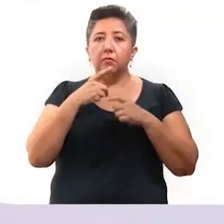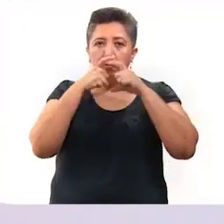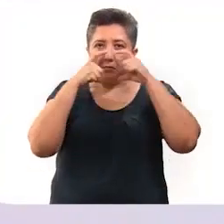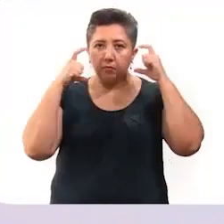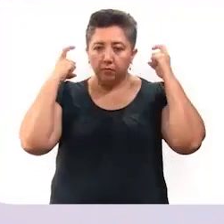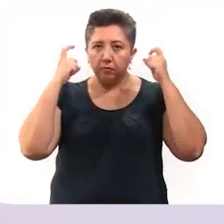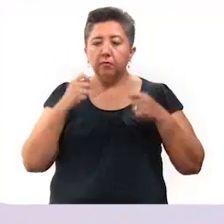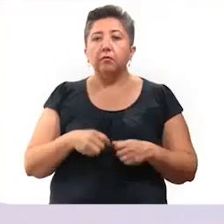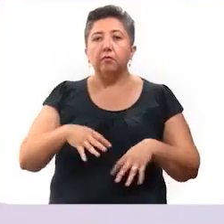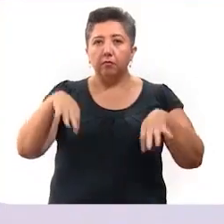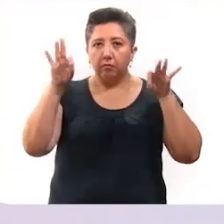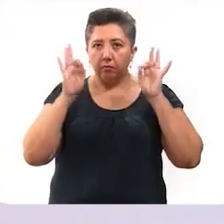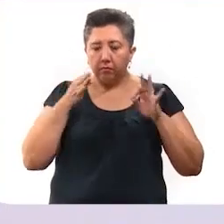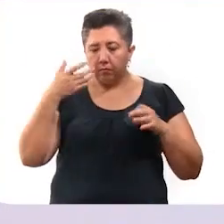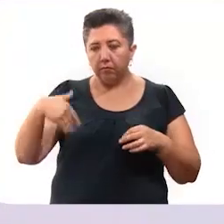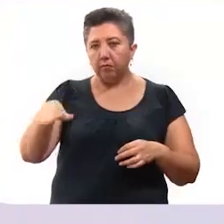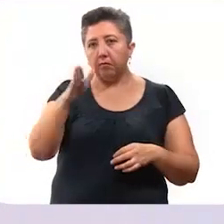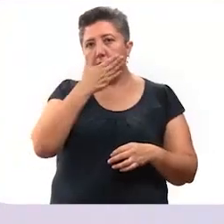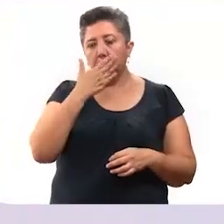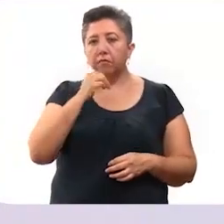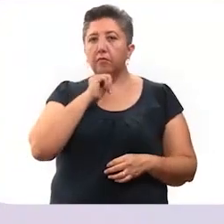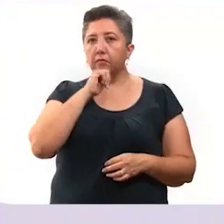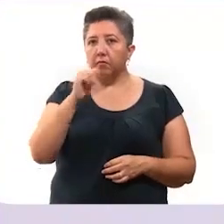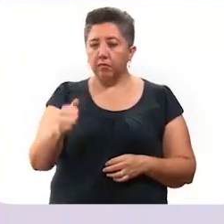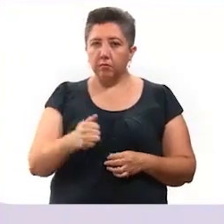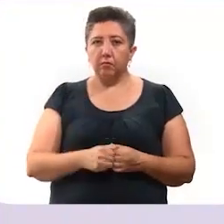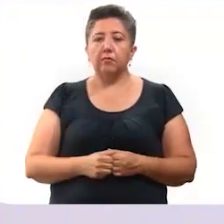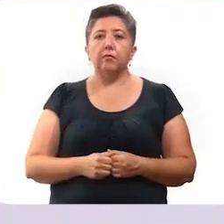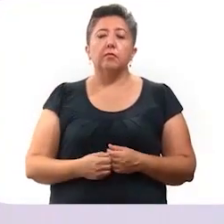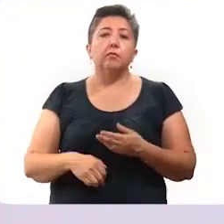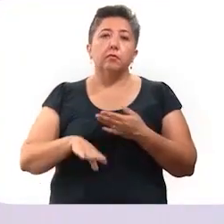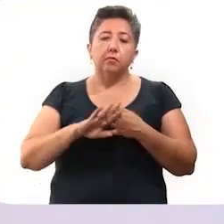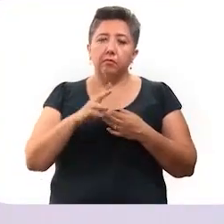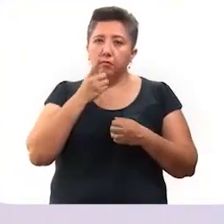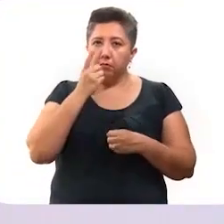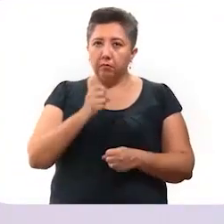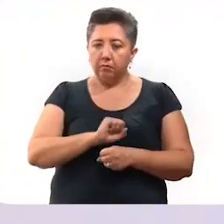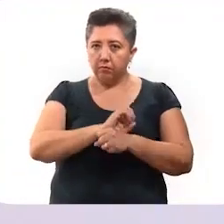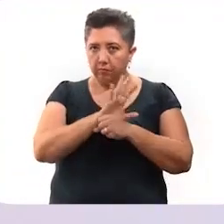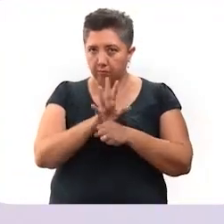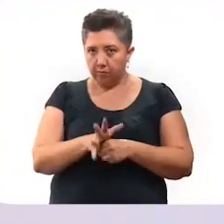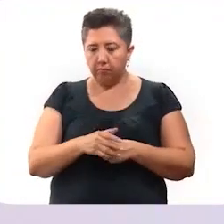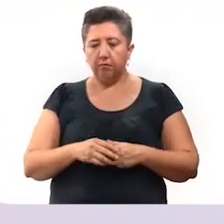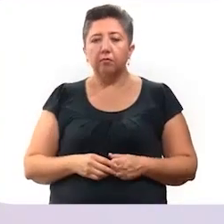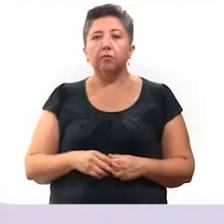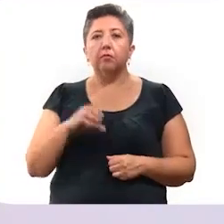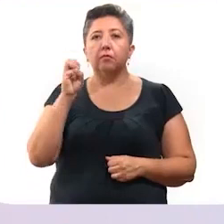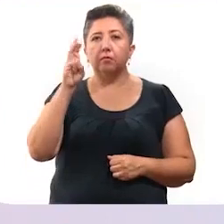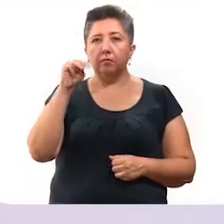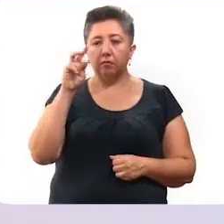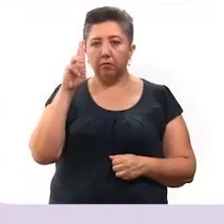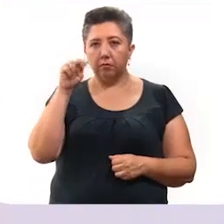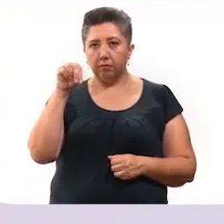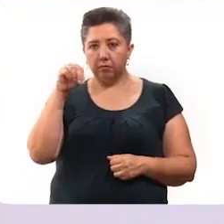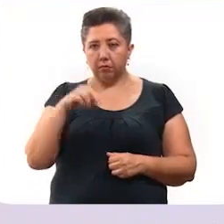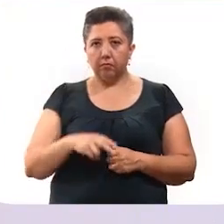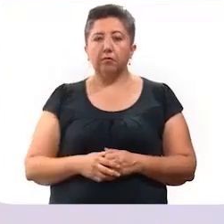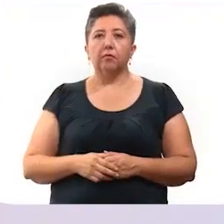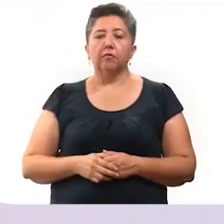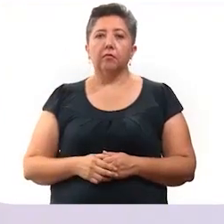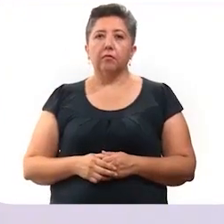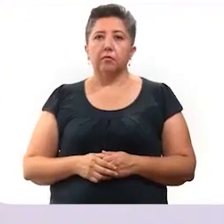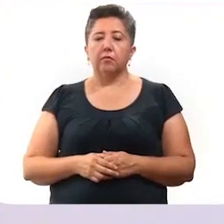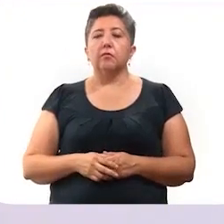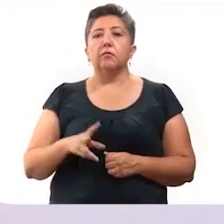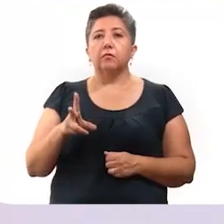de cubrebocas de tela o pañoletas, ya que está descrito que no brindan ninguna protección contra el COVID, incluida la